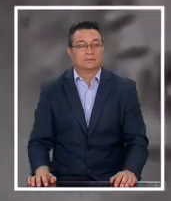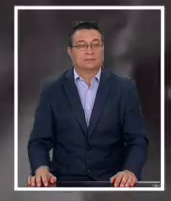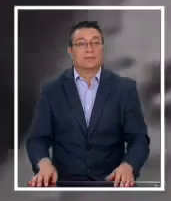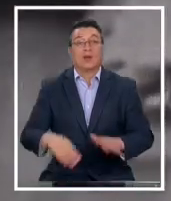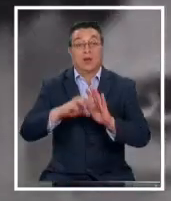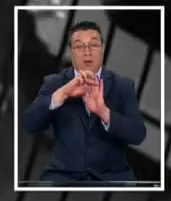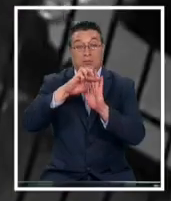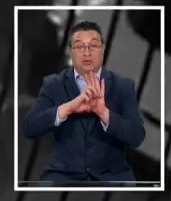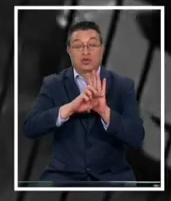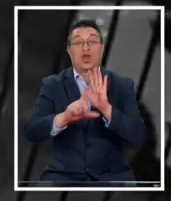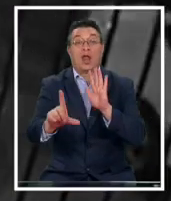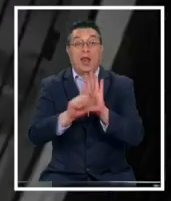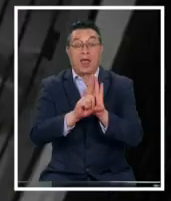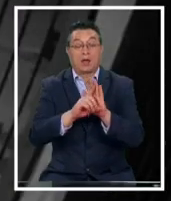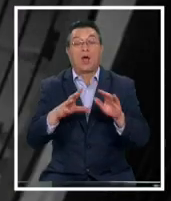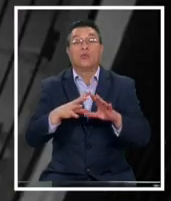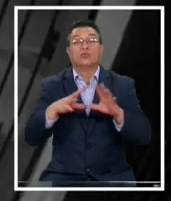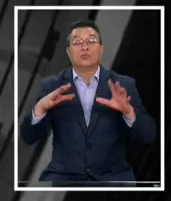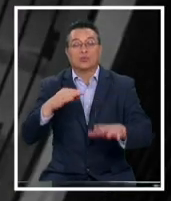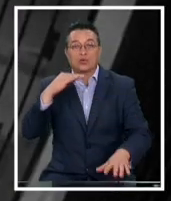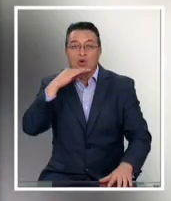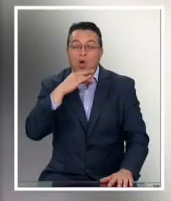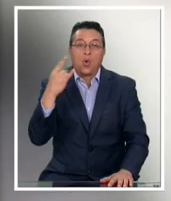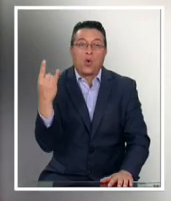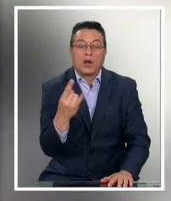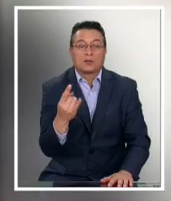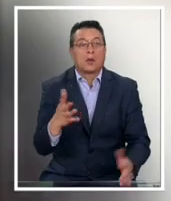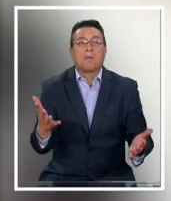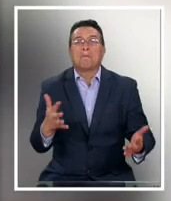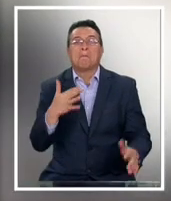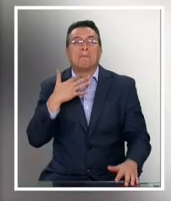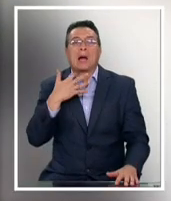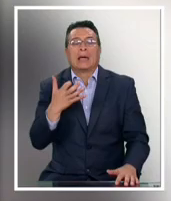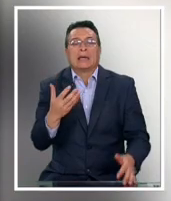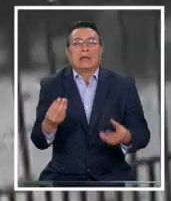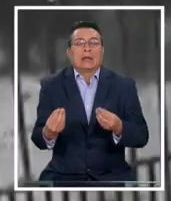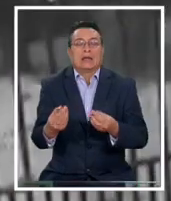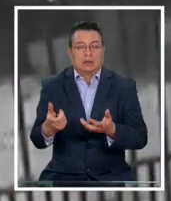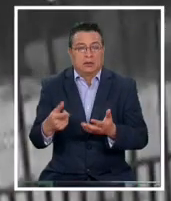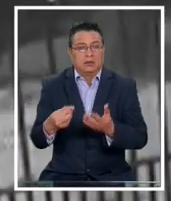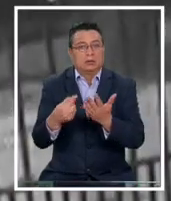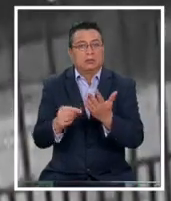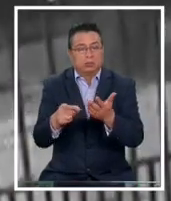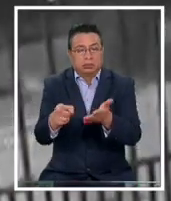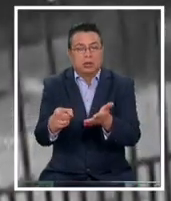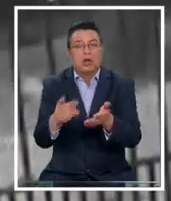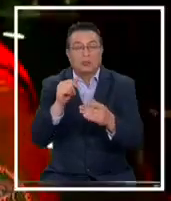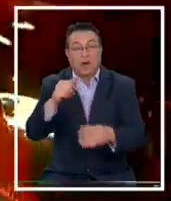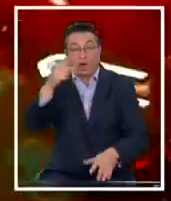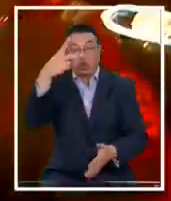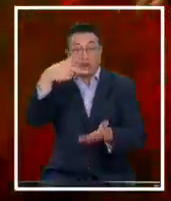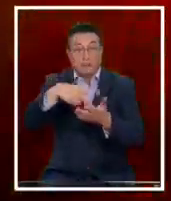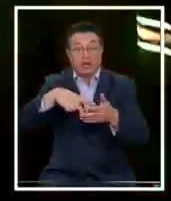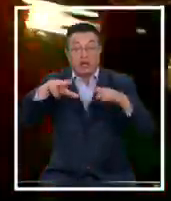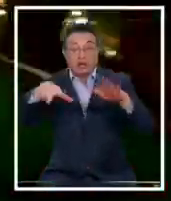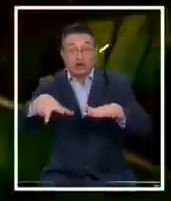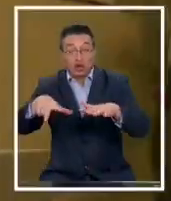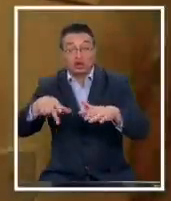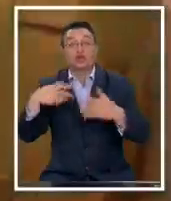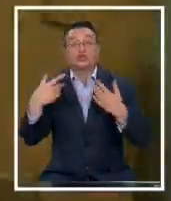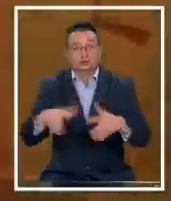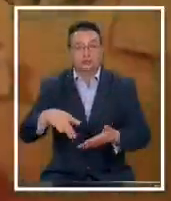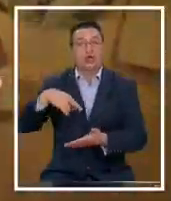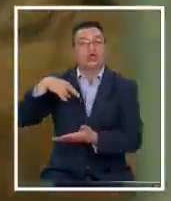Un proyecto de ley que está con suma urgencia, pero ¿de qué sirve darle esta calificación si vemos que desde el 2018 está